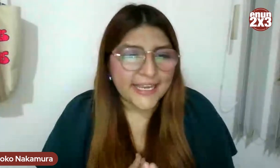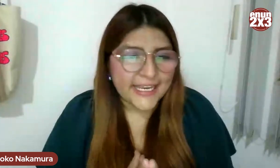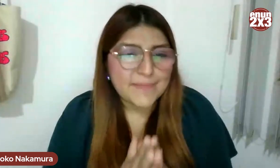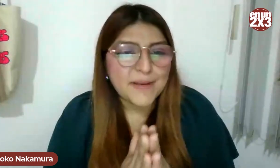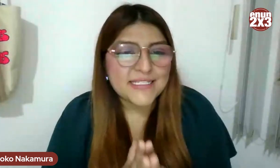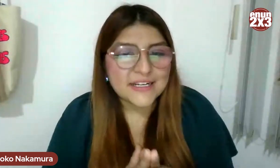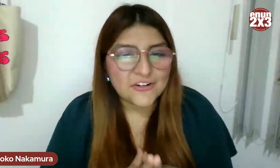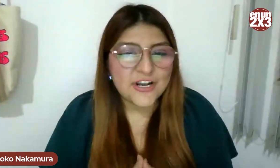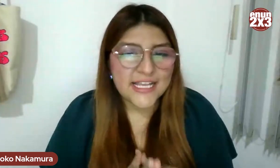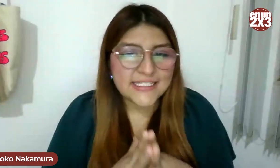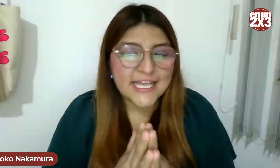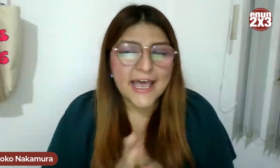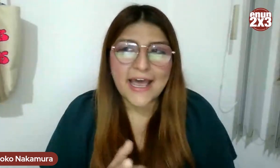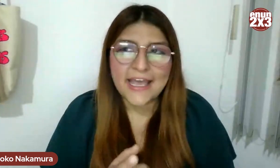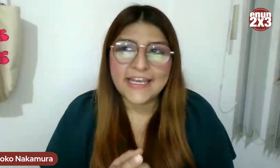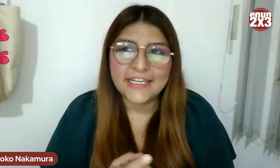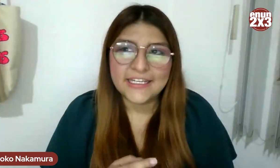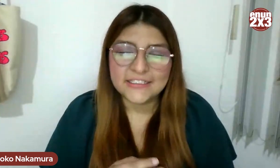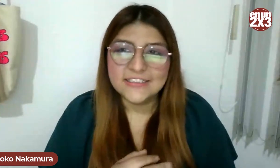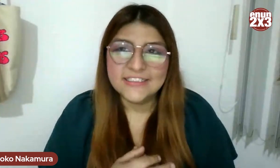¿Qué onda? ¿Qué pasa con